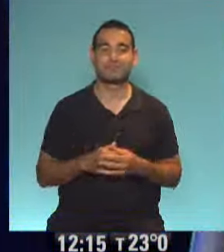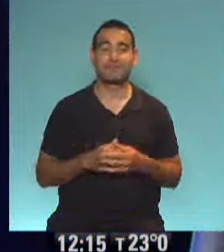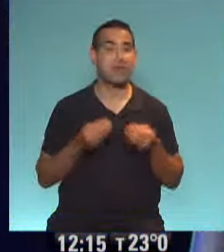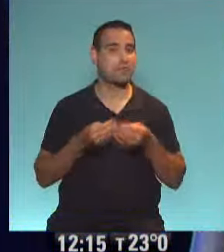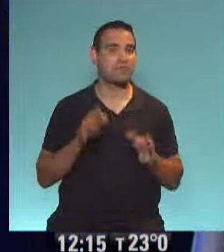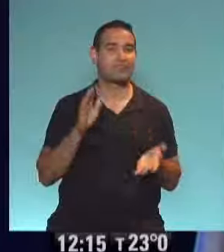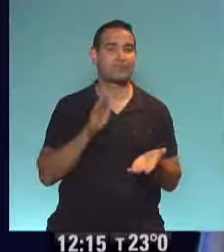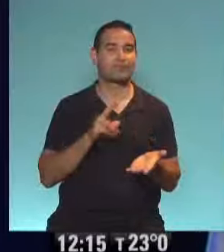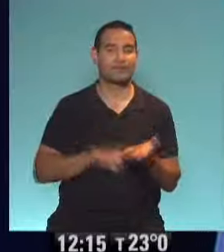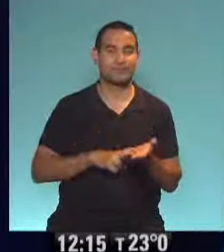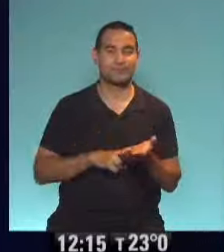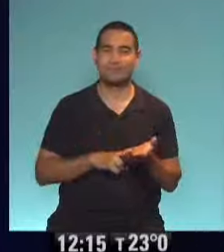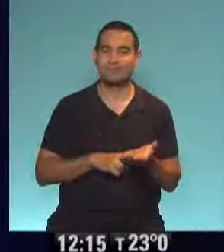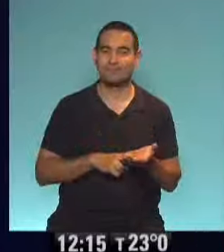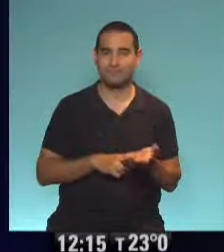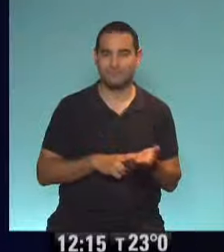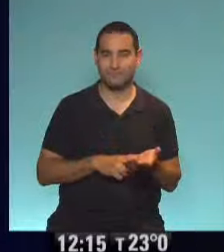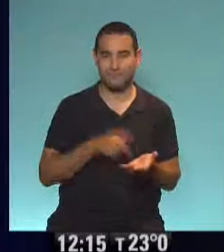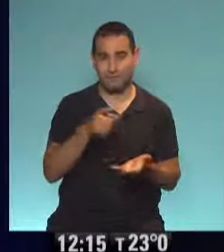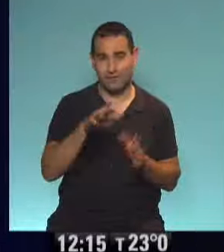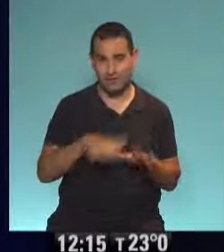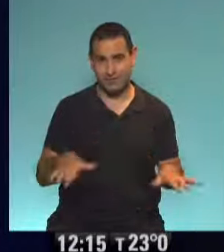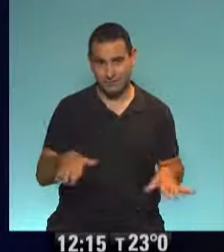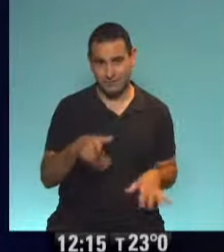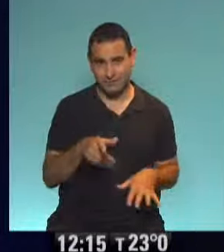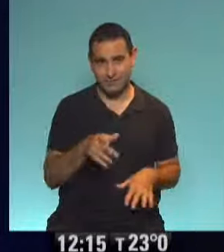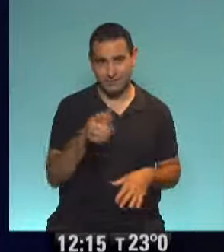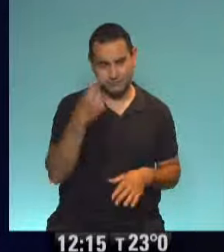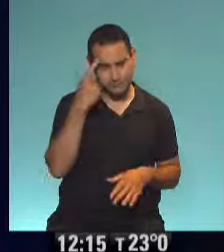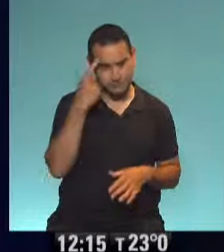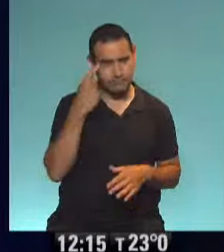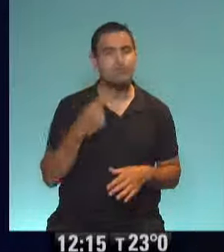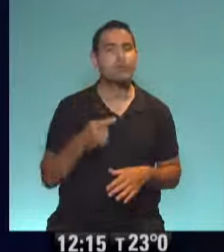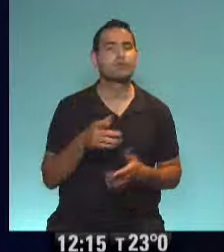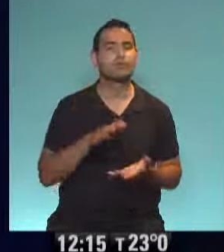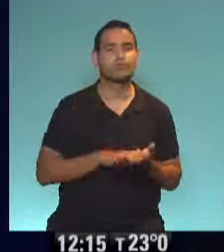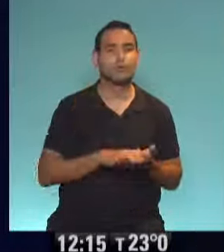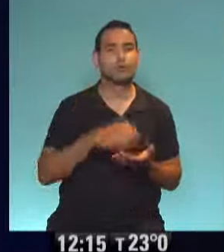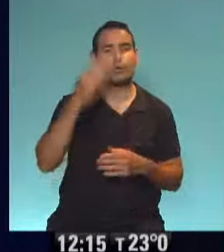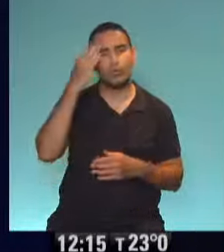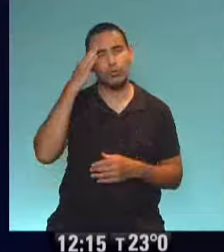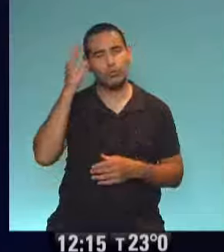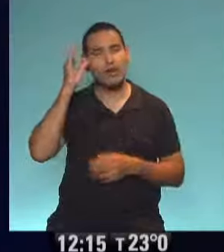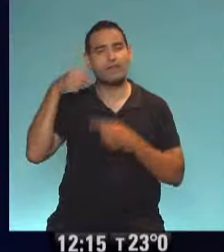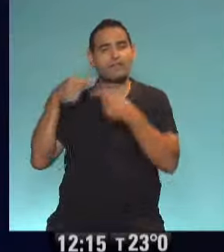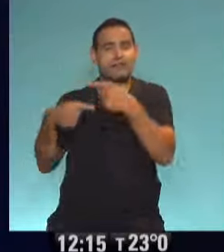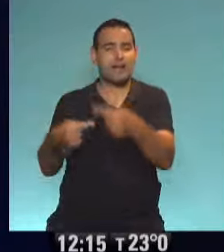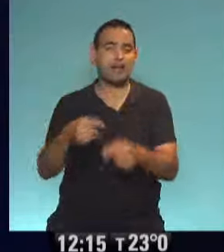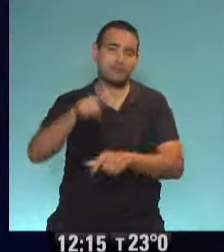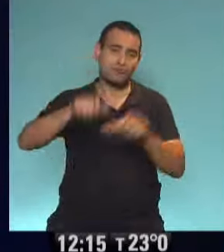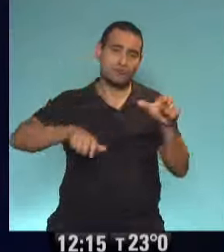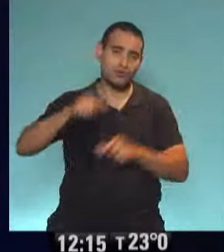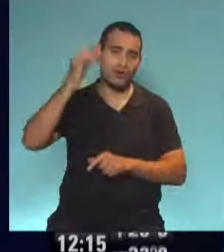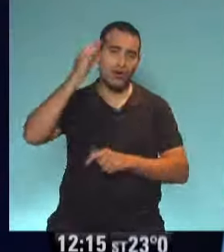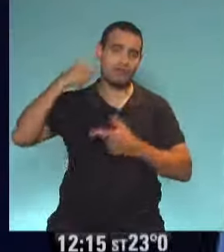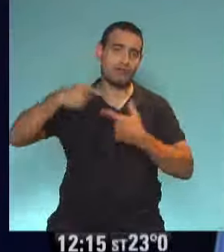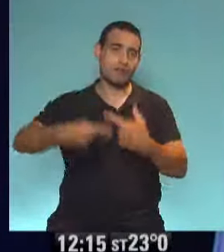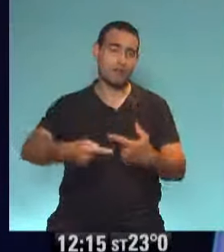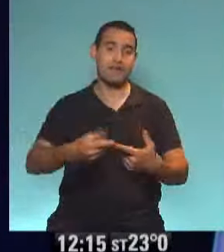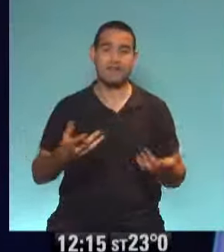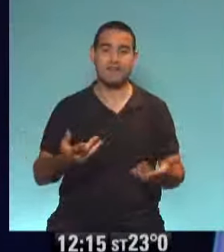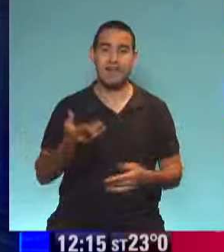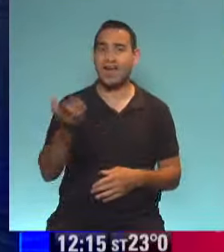nuevo. ¿Qué sabíamos ustedes y los chicos, para que piensen en casa, sobre la cultura afro, sobre los y las afrodescendientes,